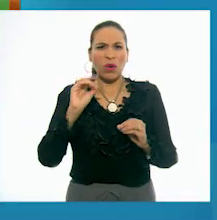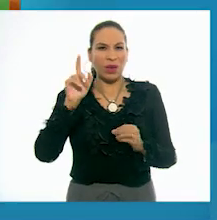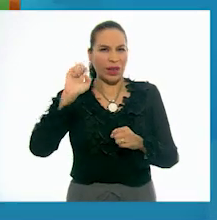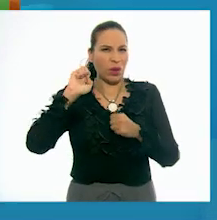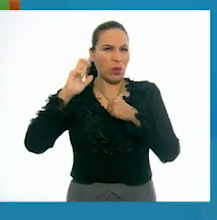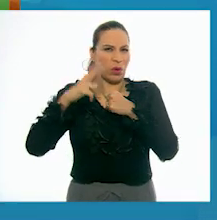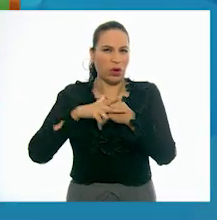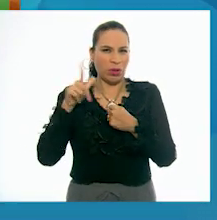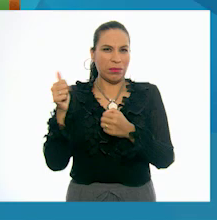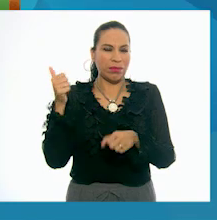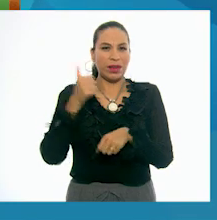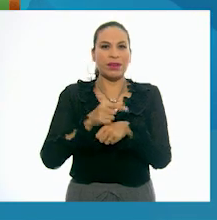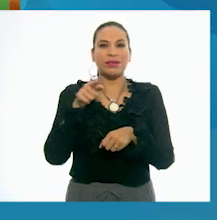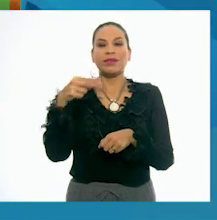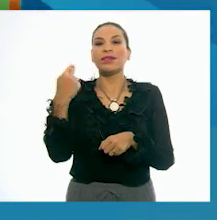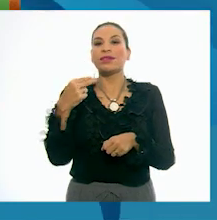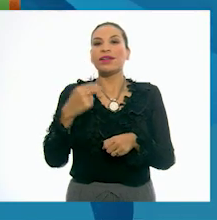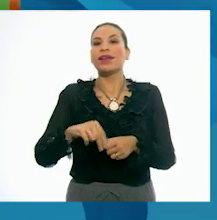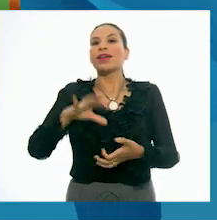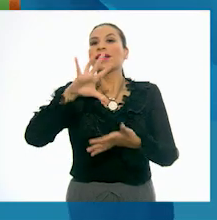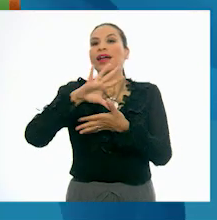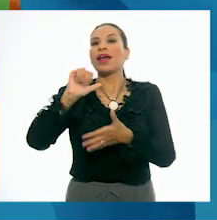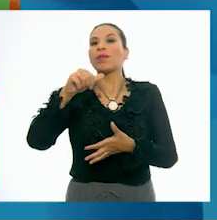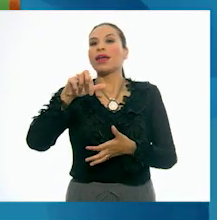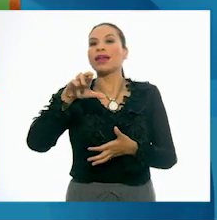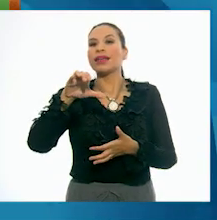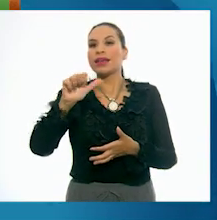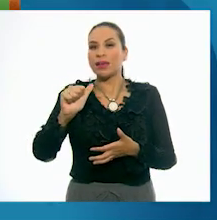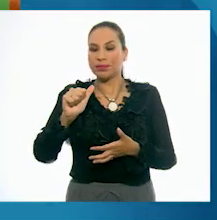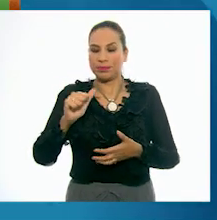los europeos, se le dio el nombre de América.